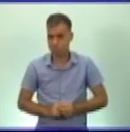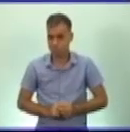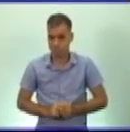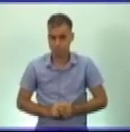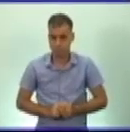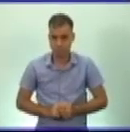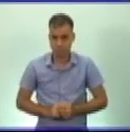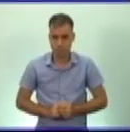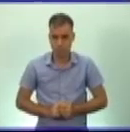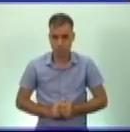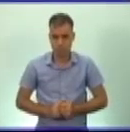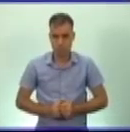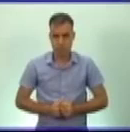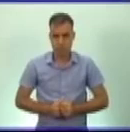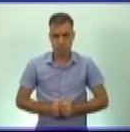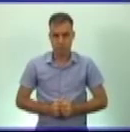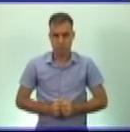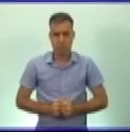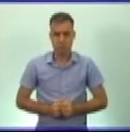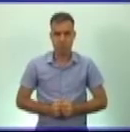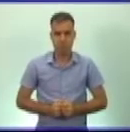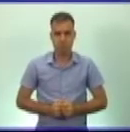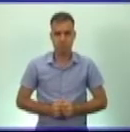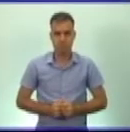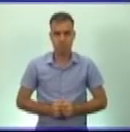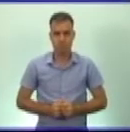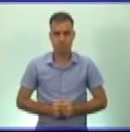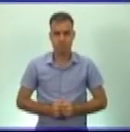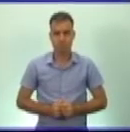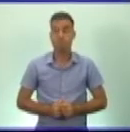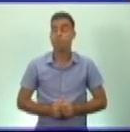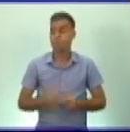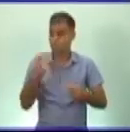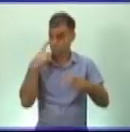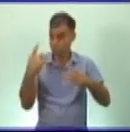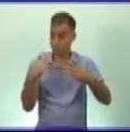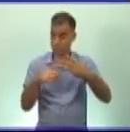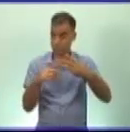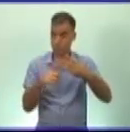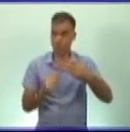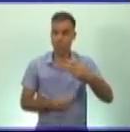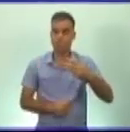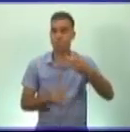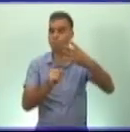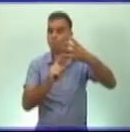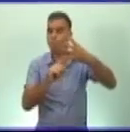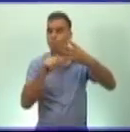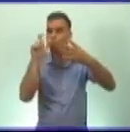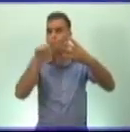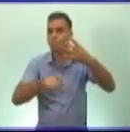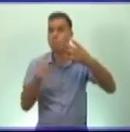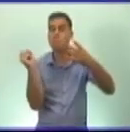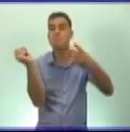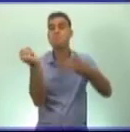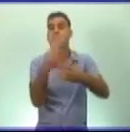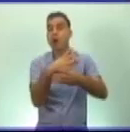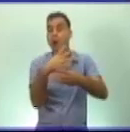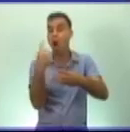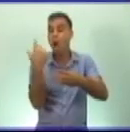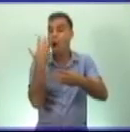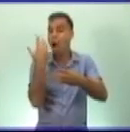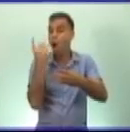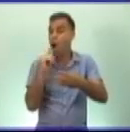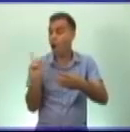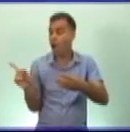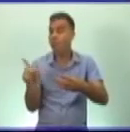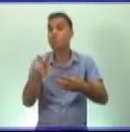fórmulas químicas es igual a 0. Importante también. Y por último, la que aparece en color blanco es la nueva regla, es la